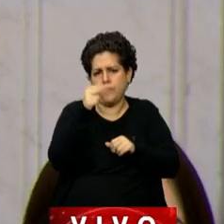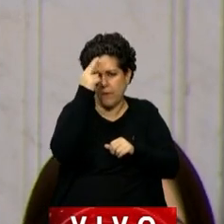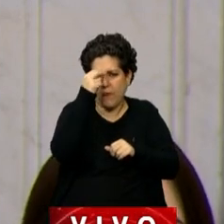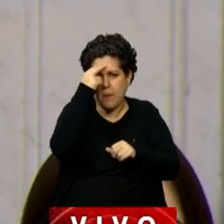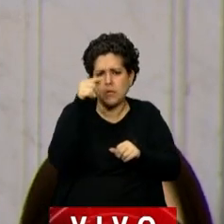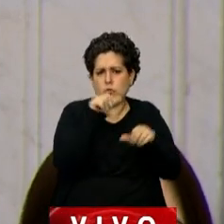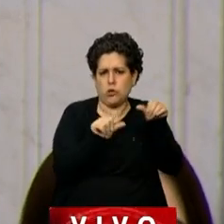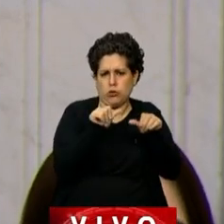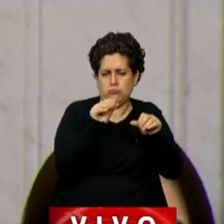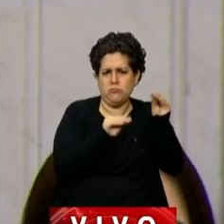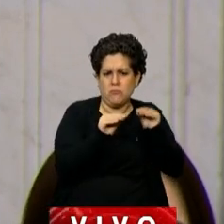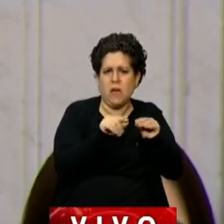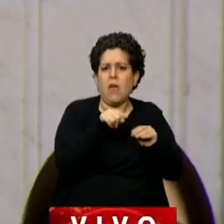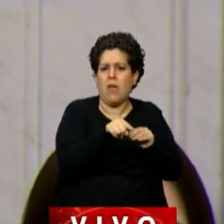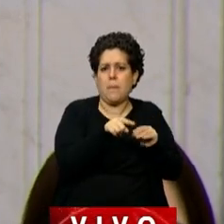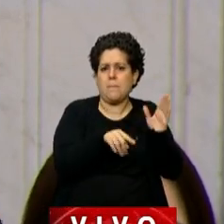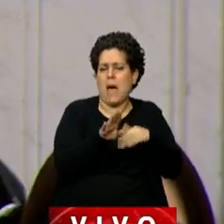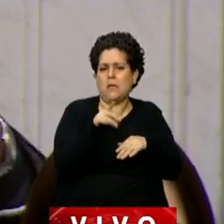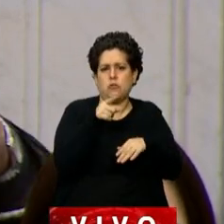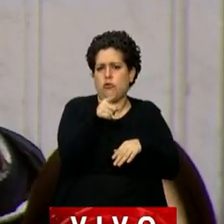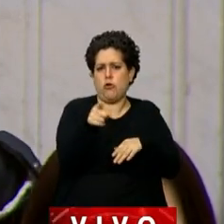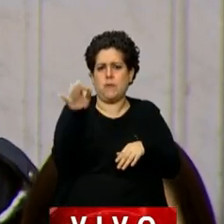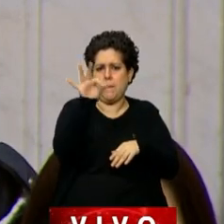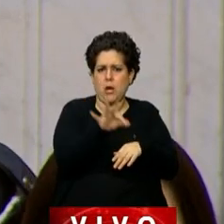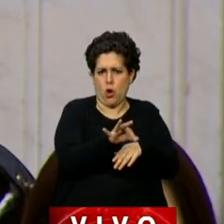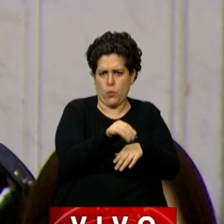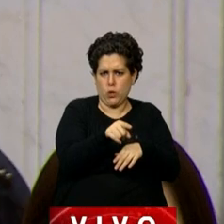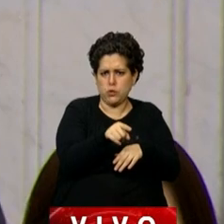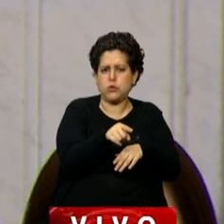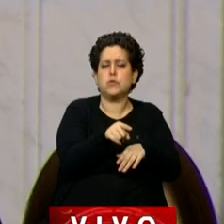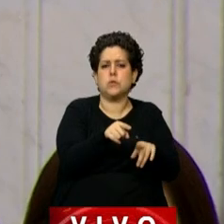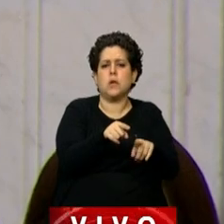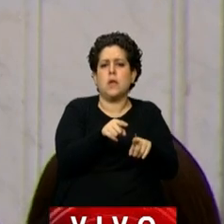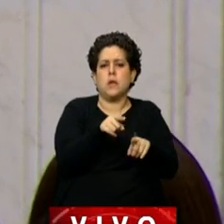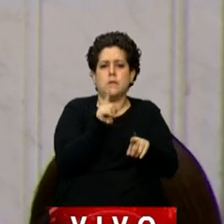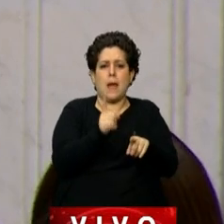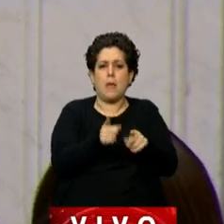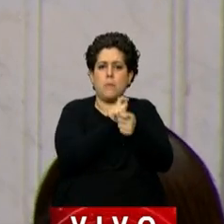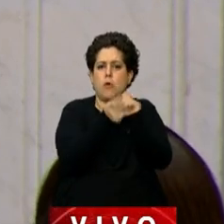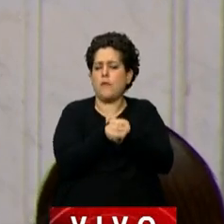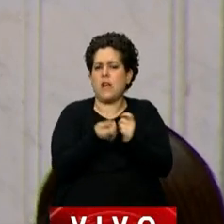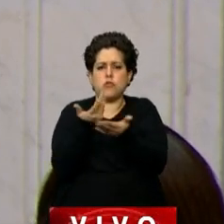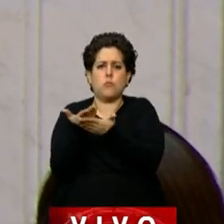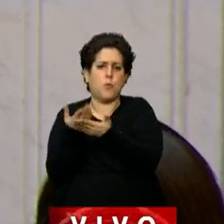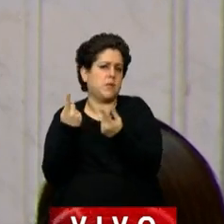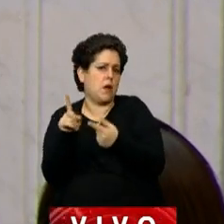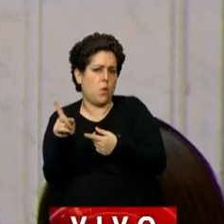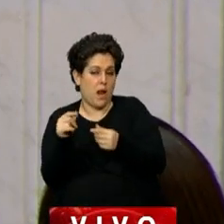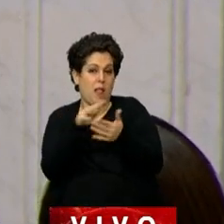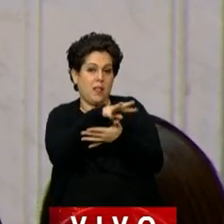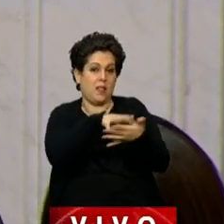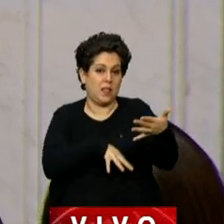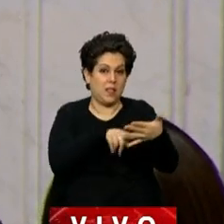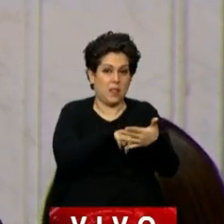IFA, que tenga una actividad microbiana sistémica. La propuesta de modificación es la siguiente. El